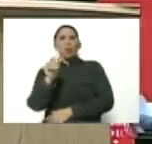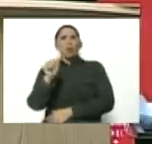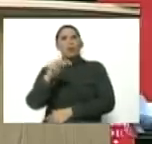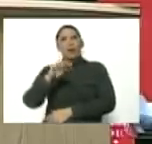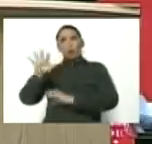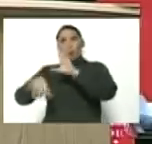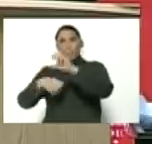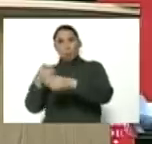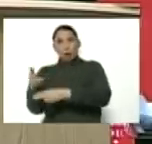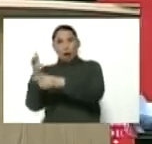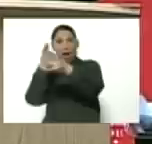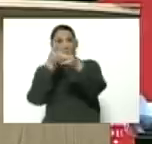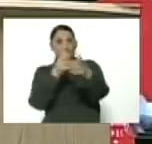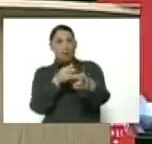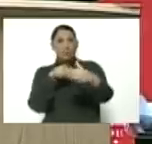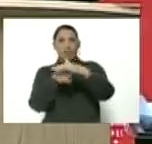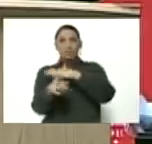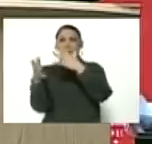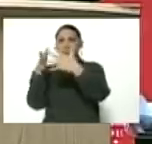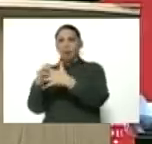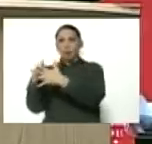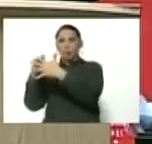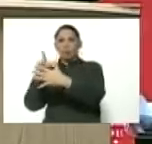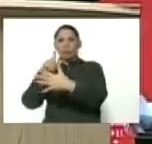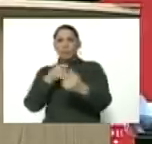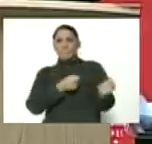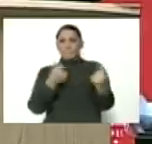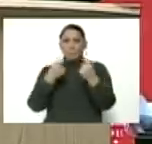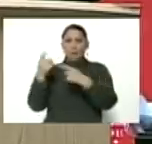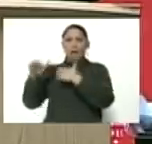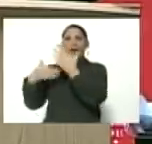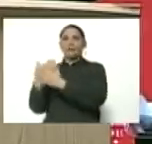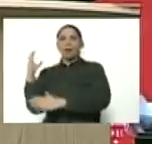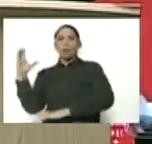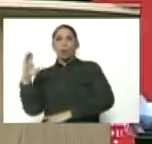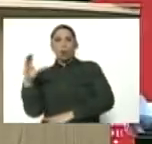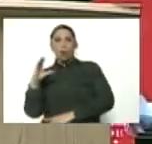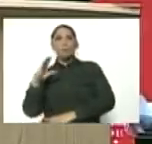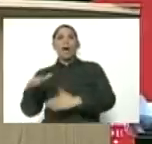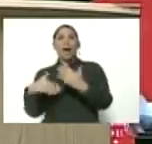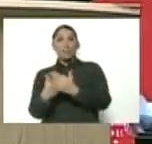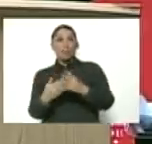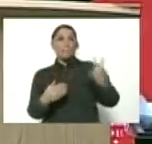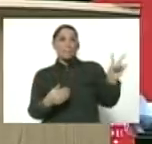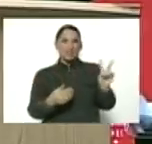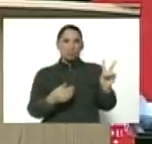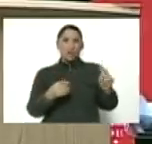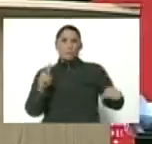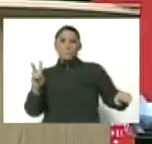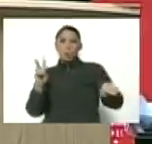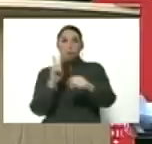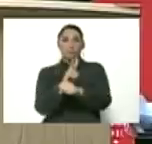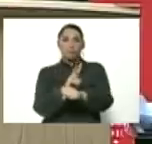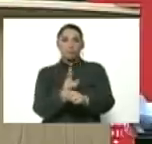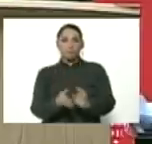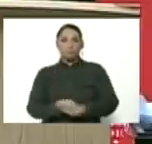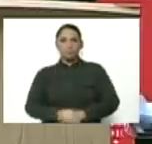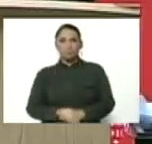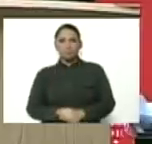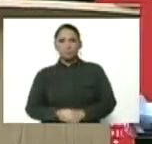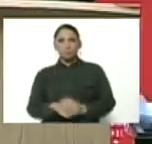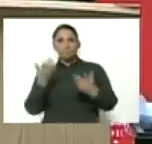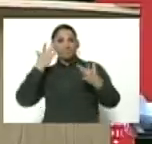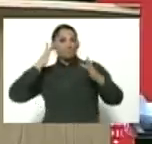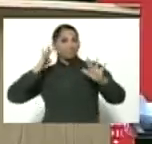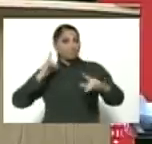los Estados Unidos de Norteamérica y las llevó a Colombia y a Venezuela, violentando lo que se